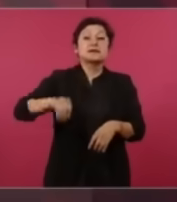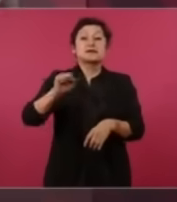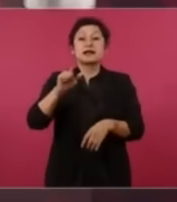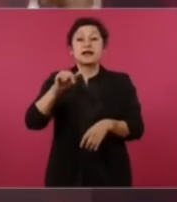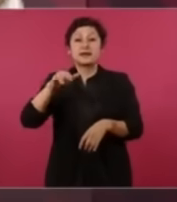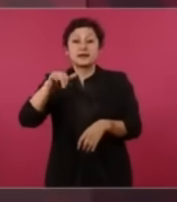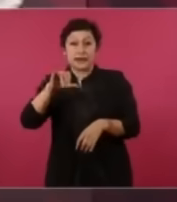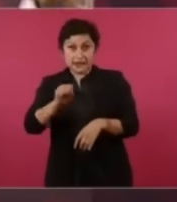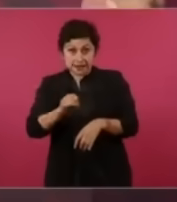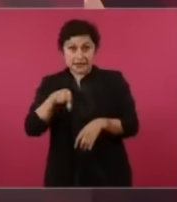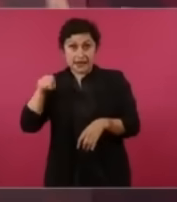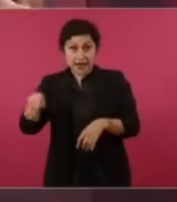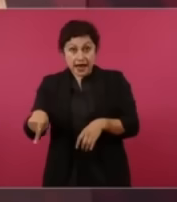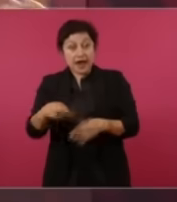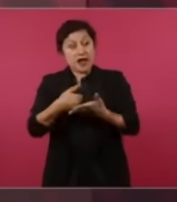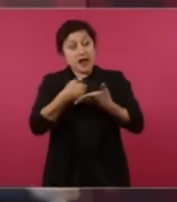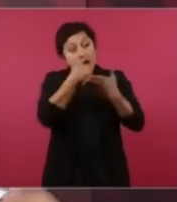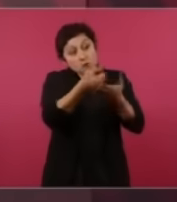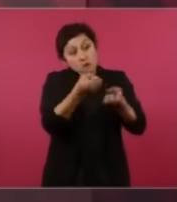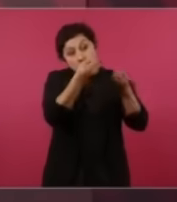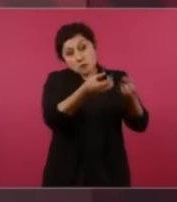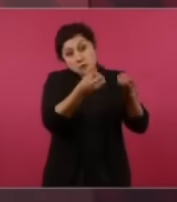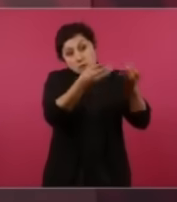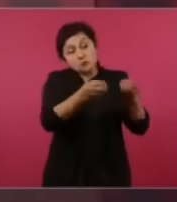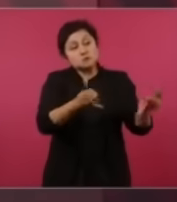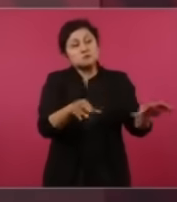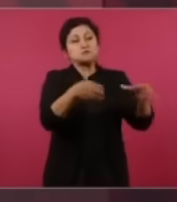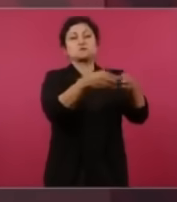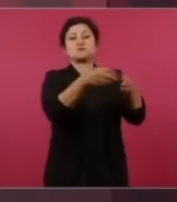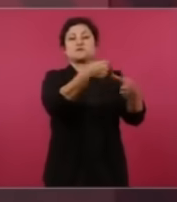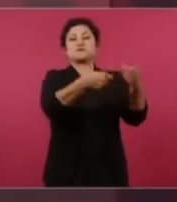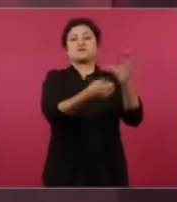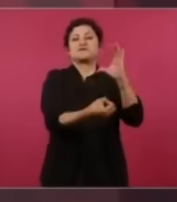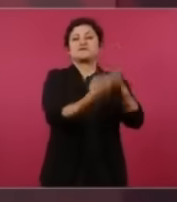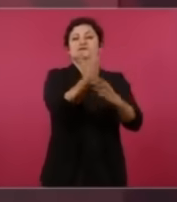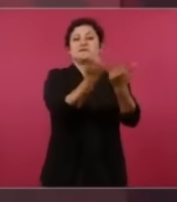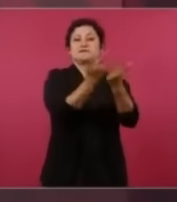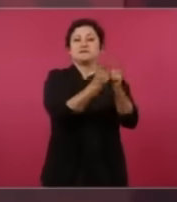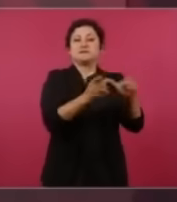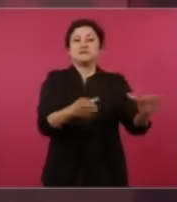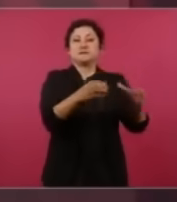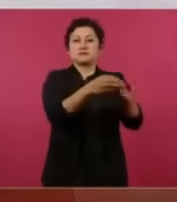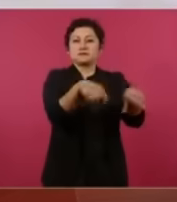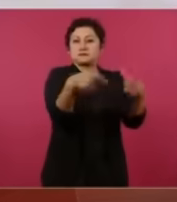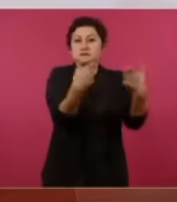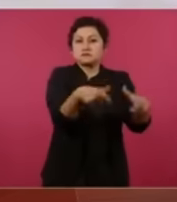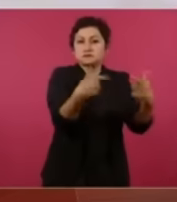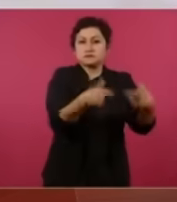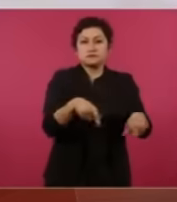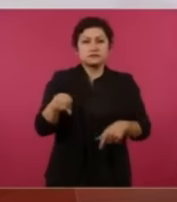con los bienes del pueblo y de la nación.